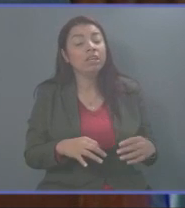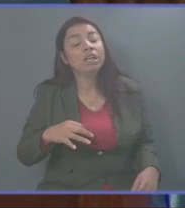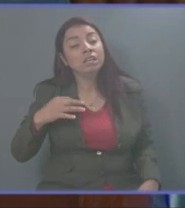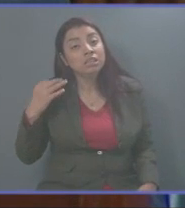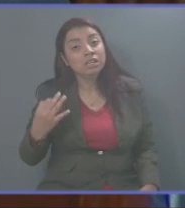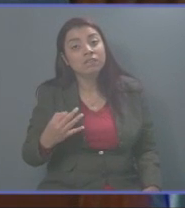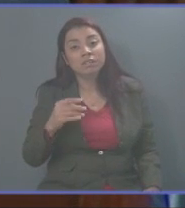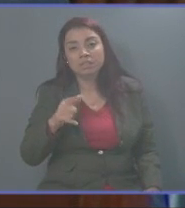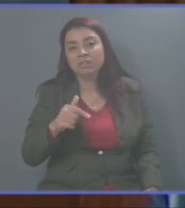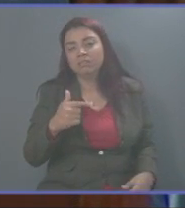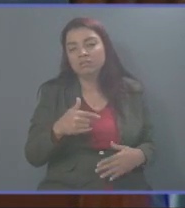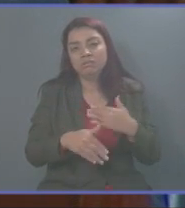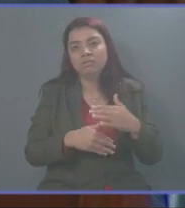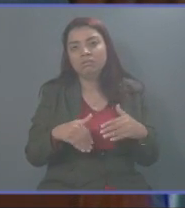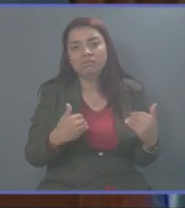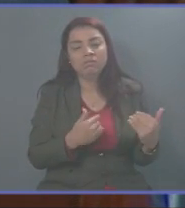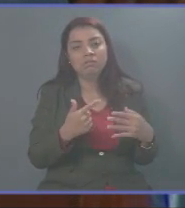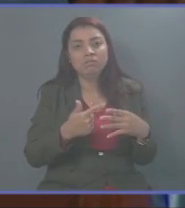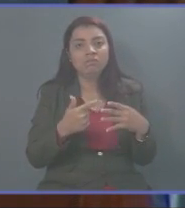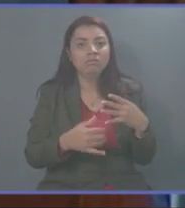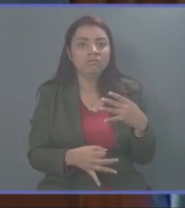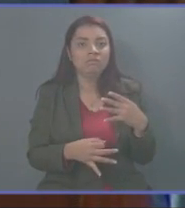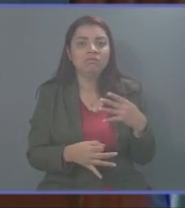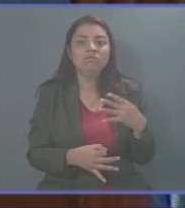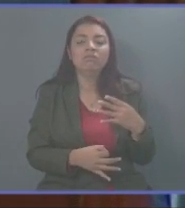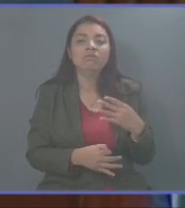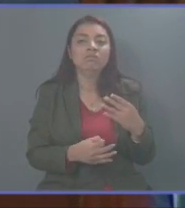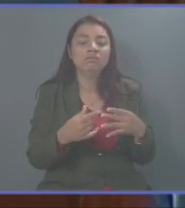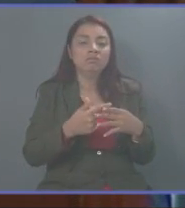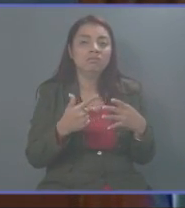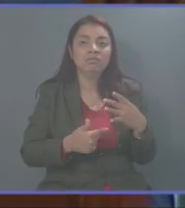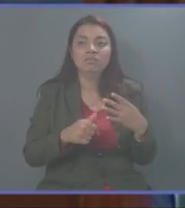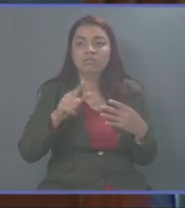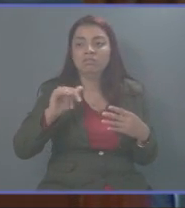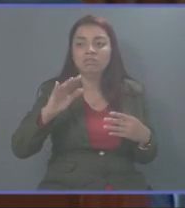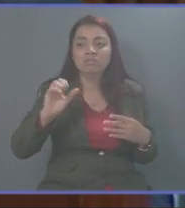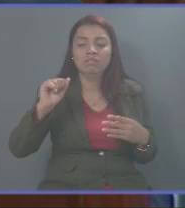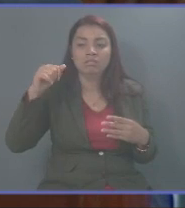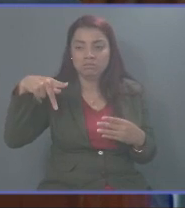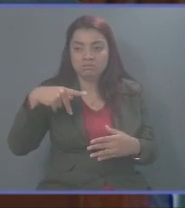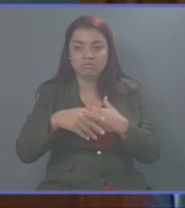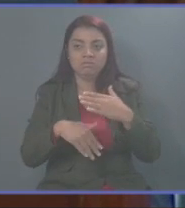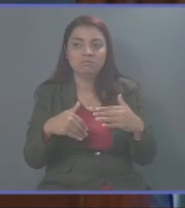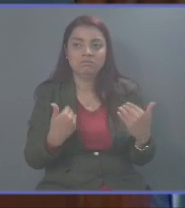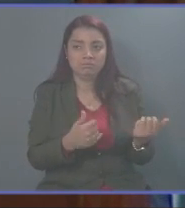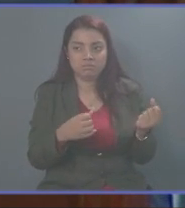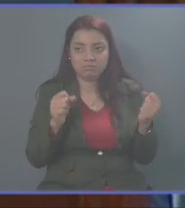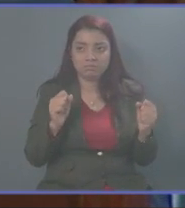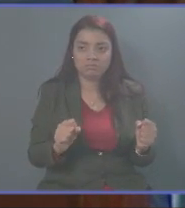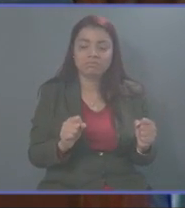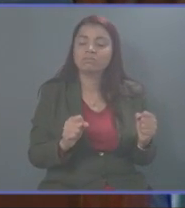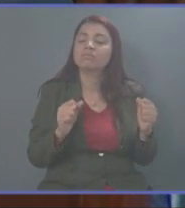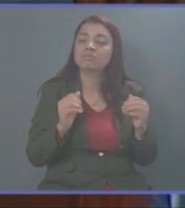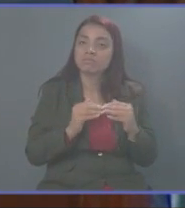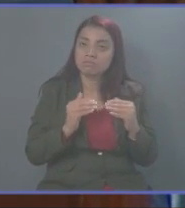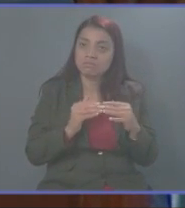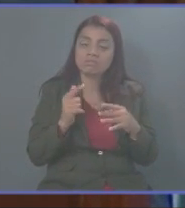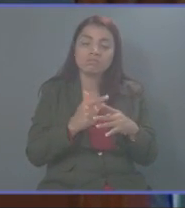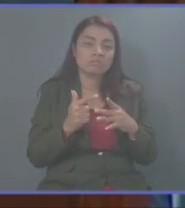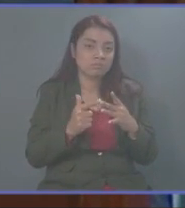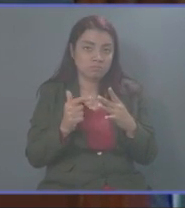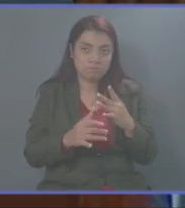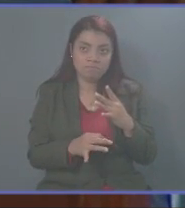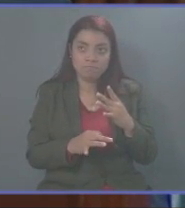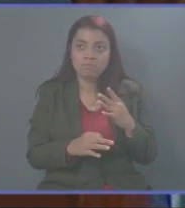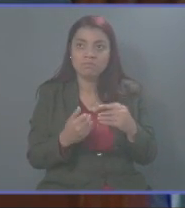contener como mínimo, sin perjuicio de lo dispuesto en la ley de adquisiciones y contrataciones de la administración pública y además legislación aplicable,